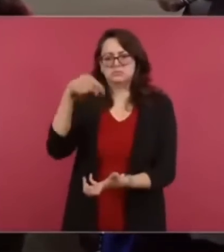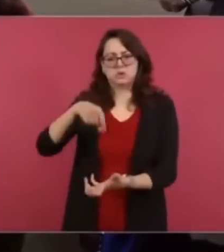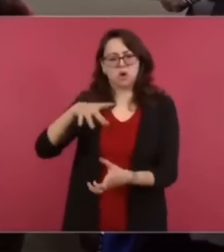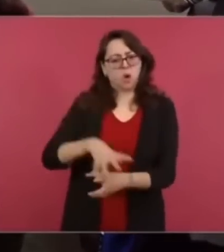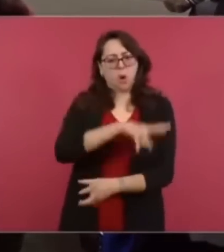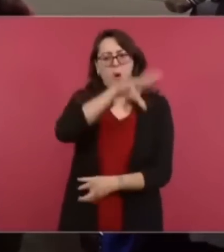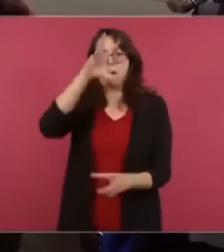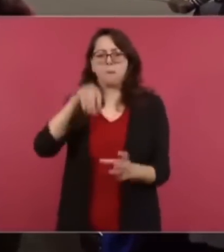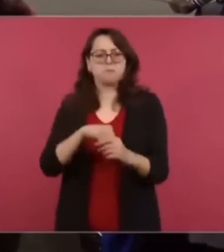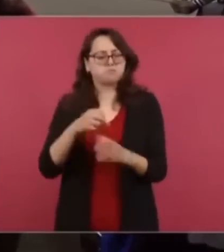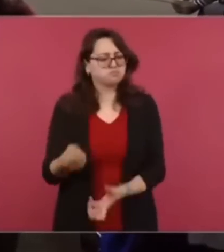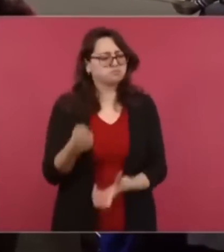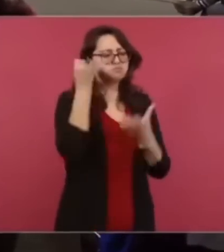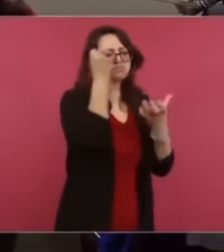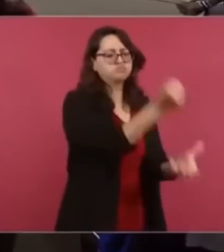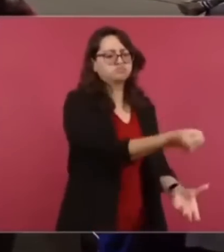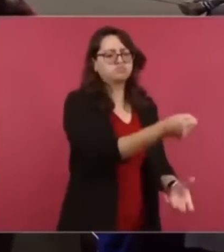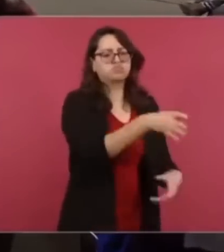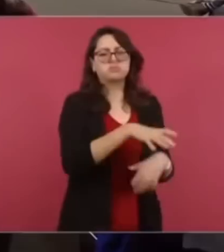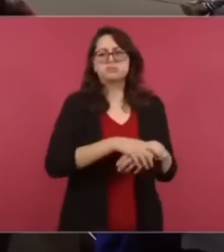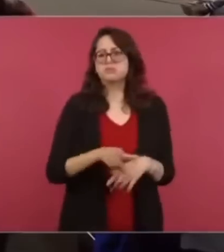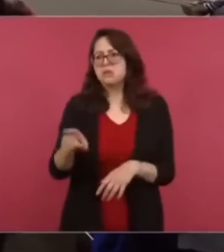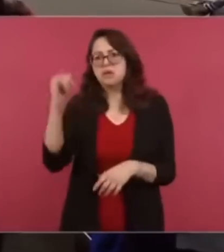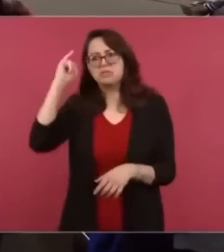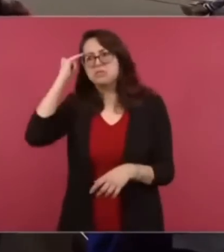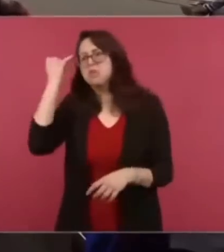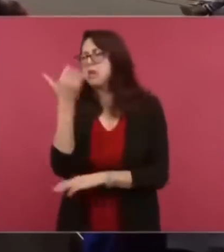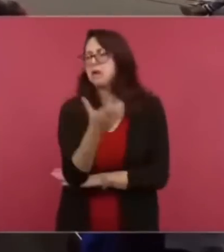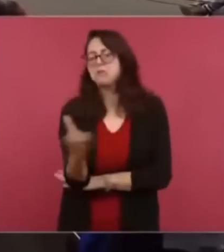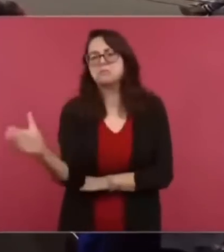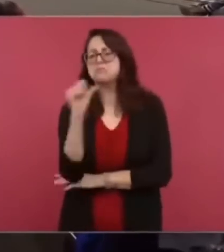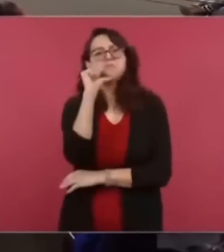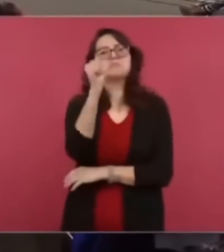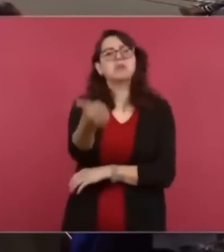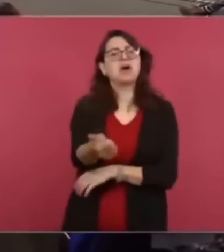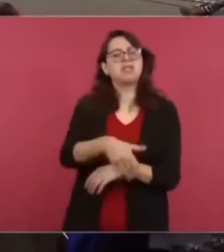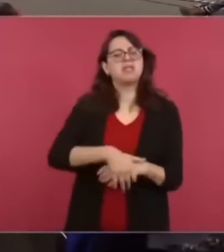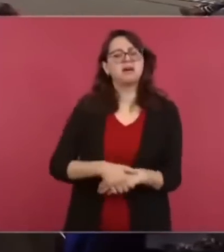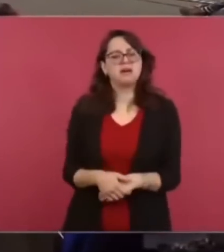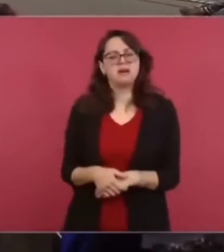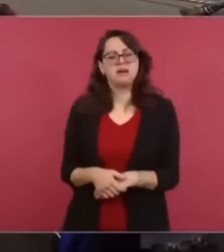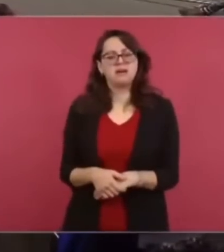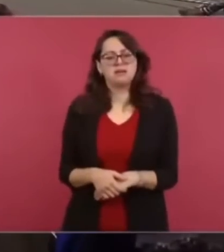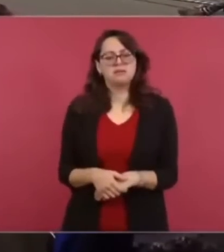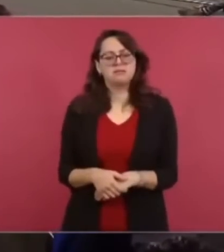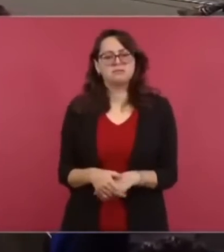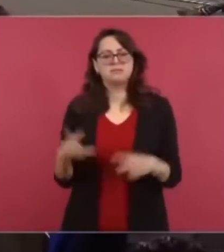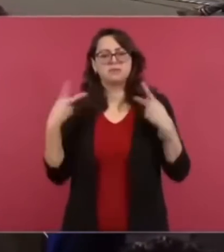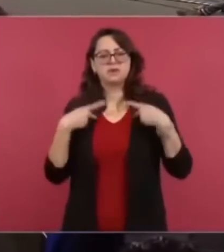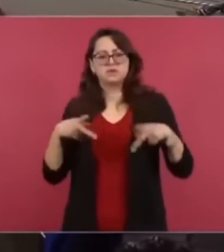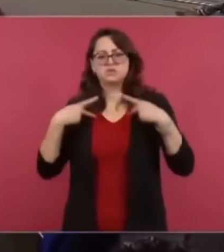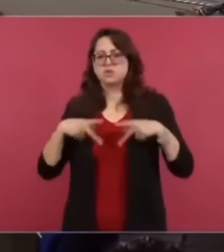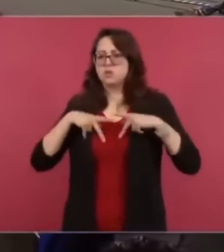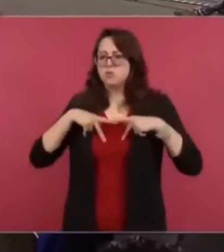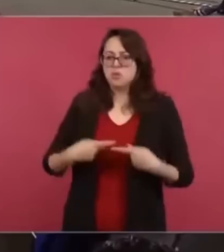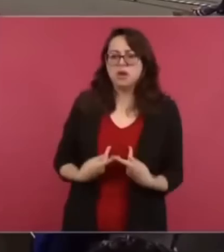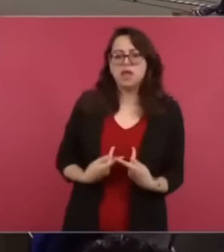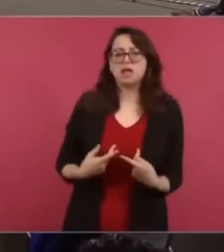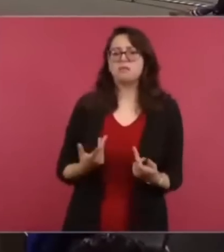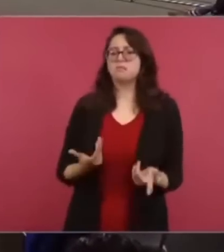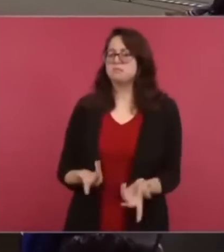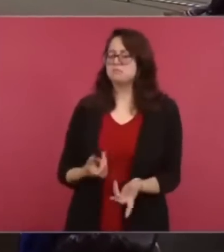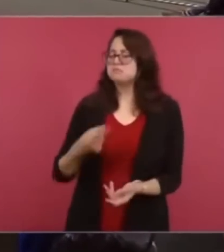los indígenas, los campesinos, las personas vulnerables?